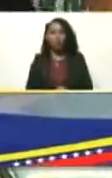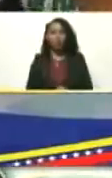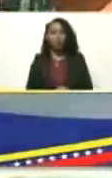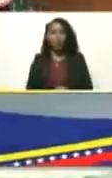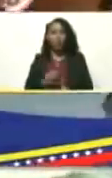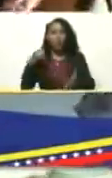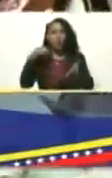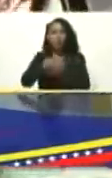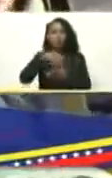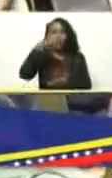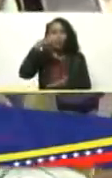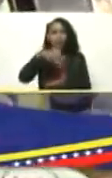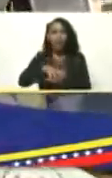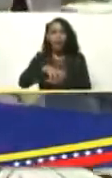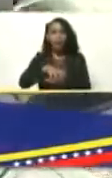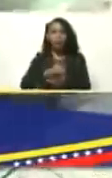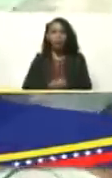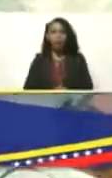Del golpe de Estado